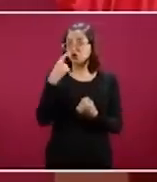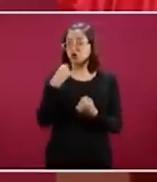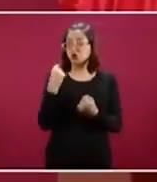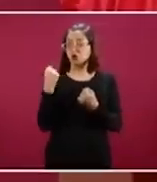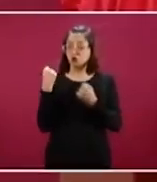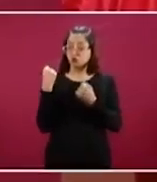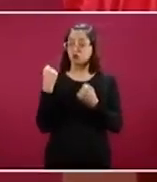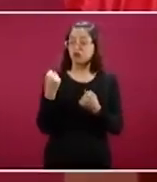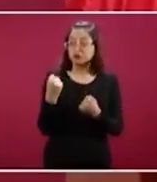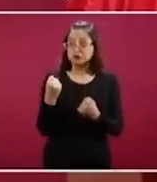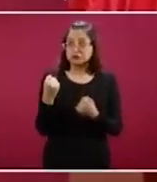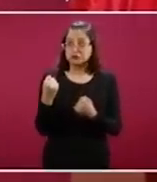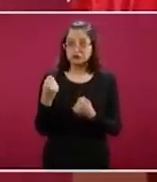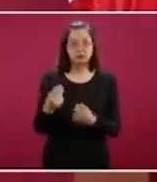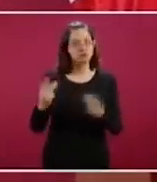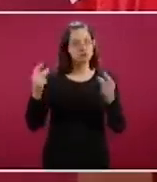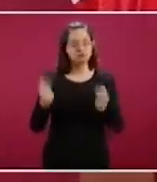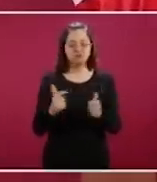iba a la cárcel